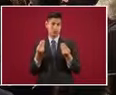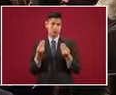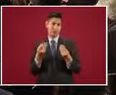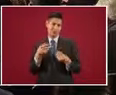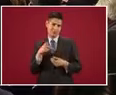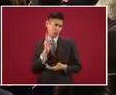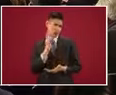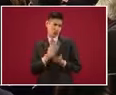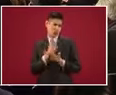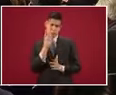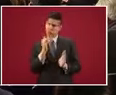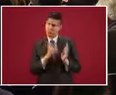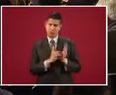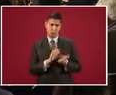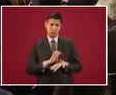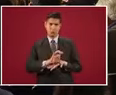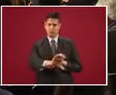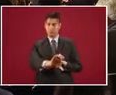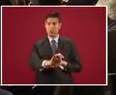Y por eso